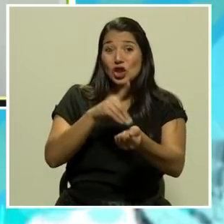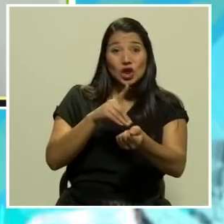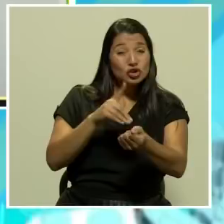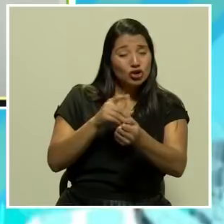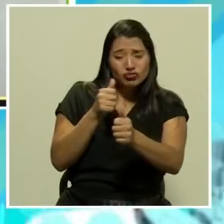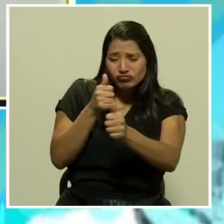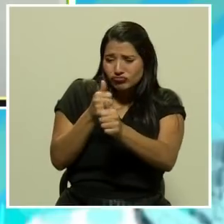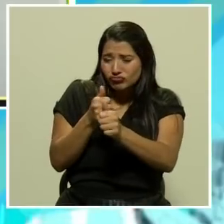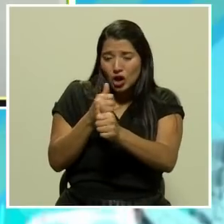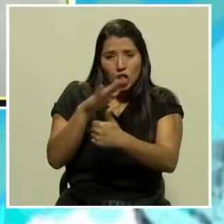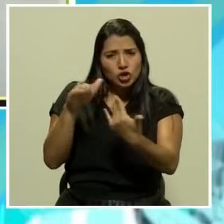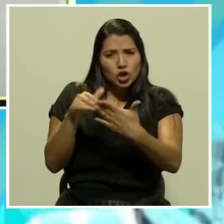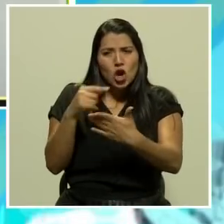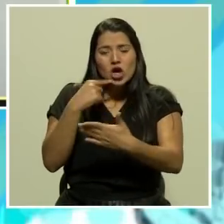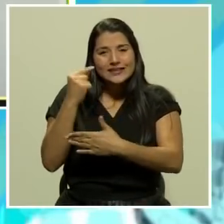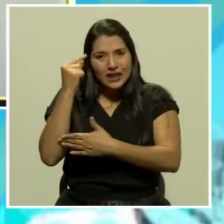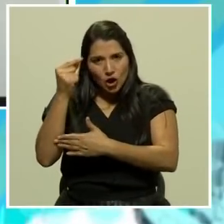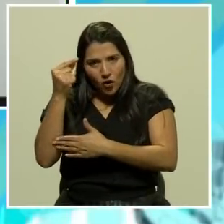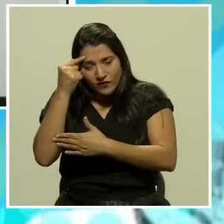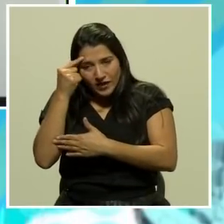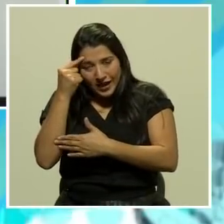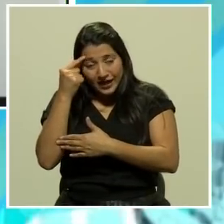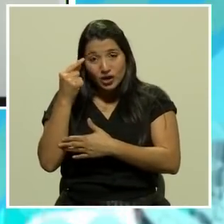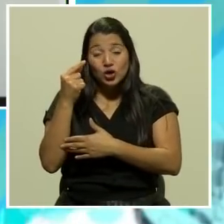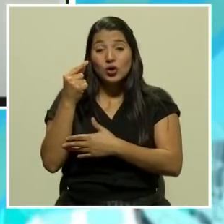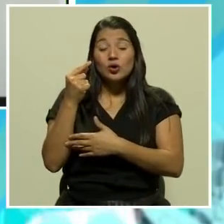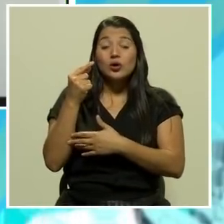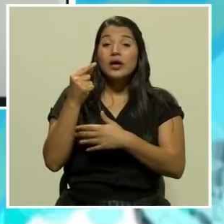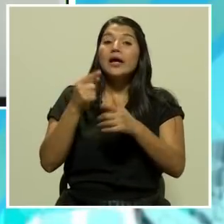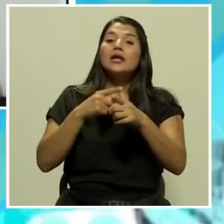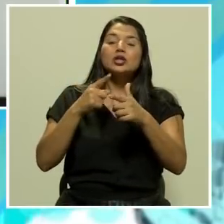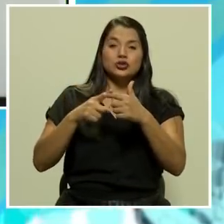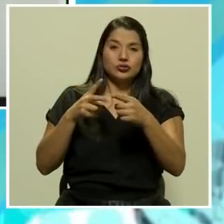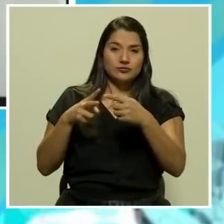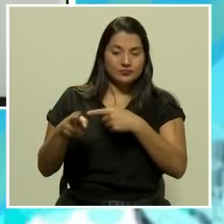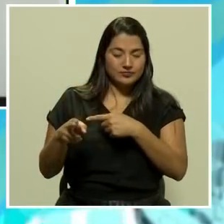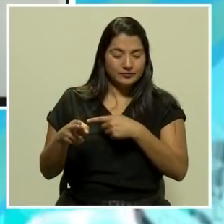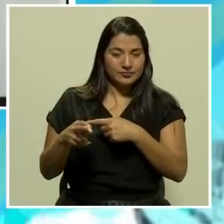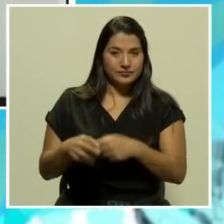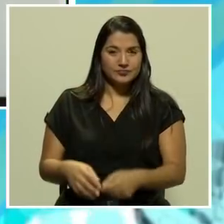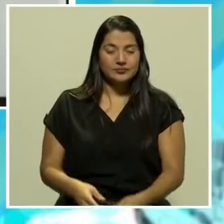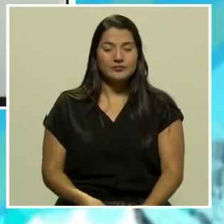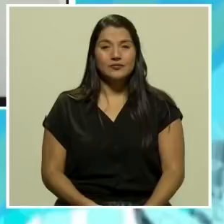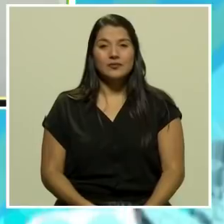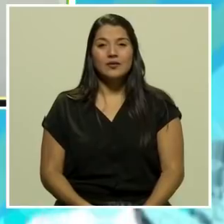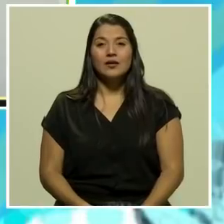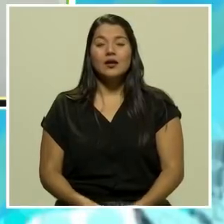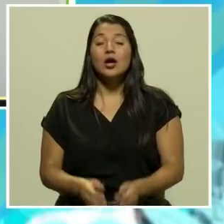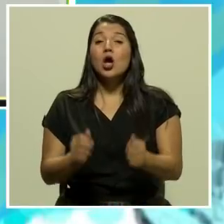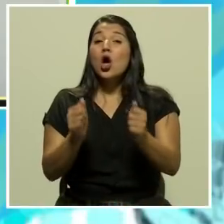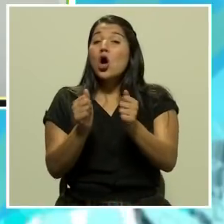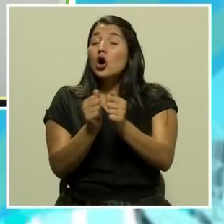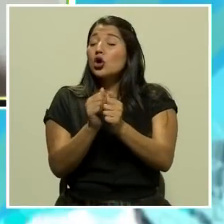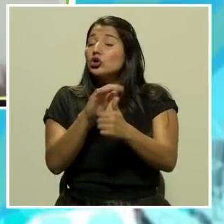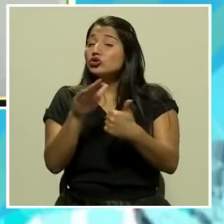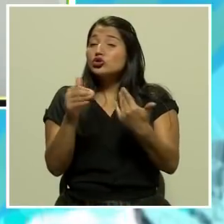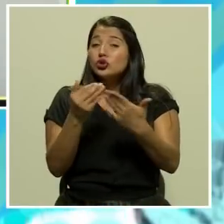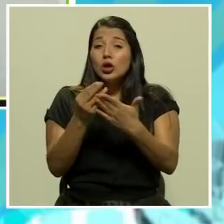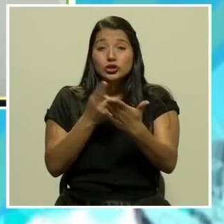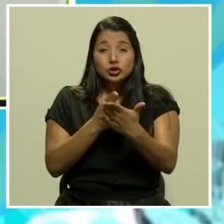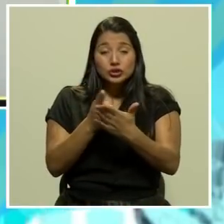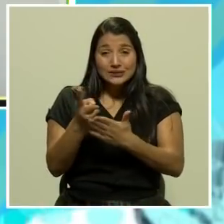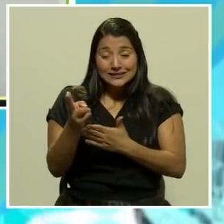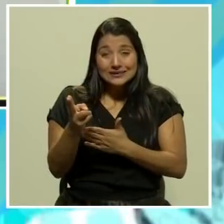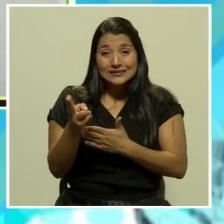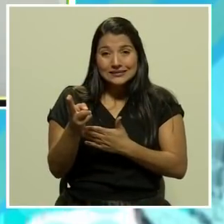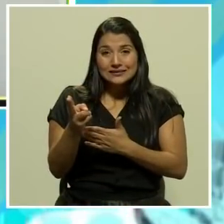la Organización Mundial de la Salud. Solamente lo que yo he visto que ha seguido los lineamientos con toda la sinceridad son estas